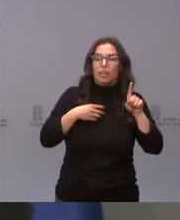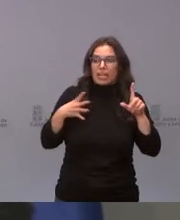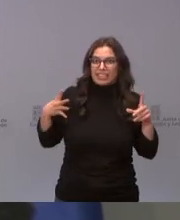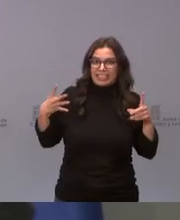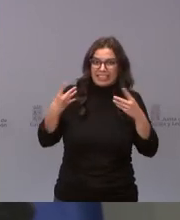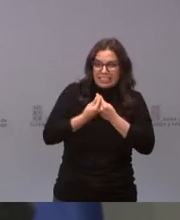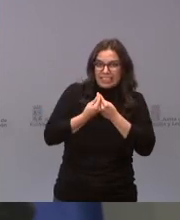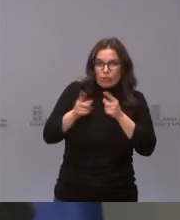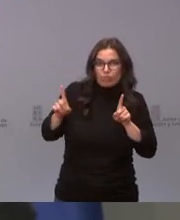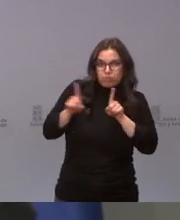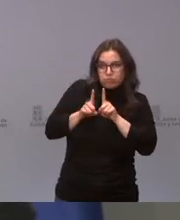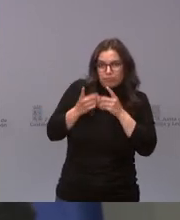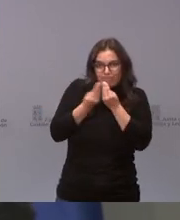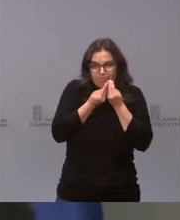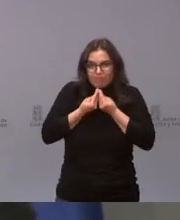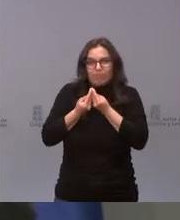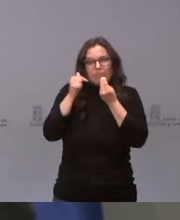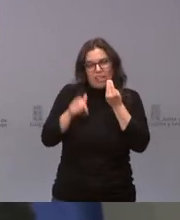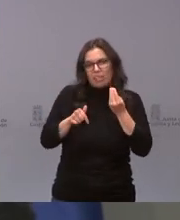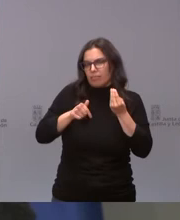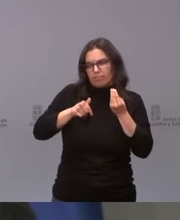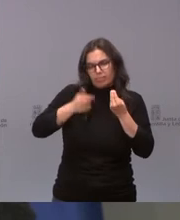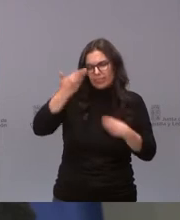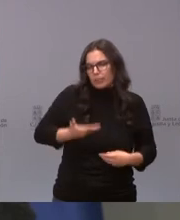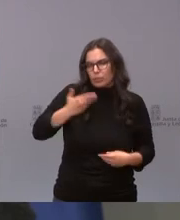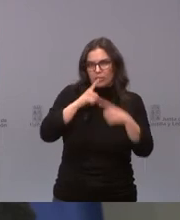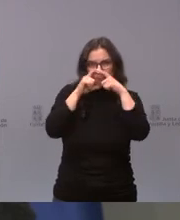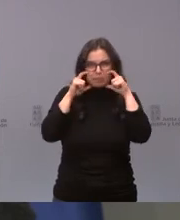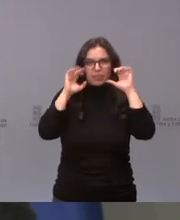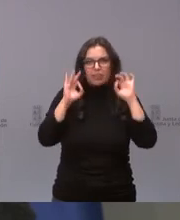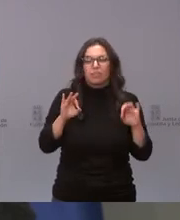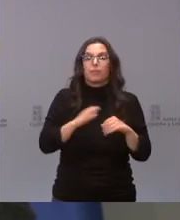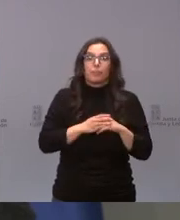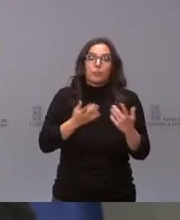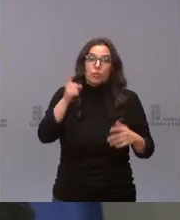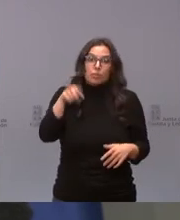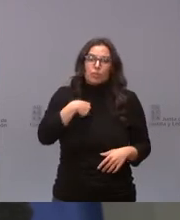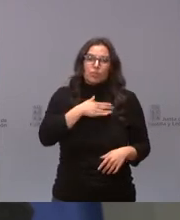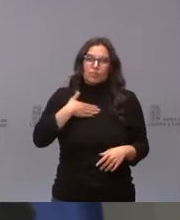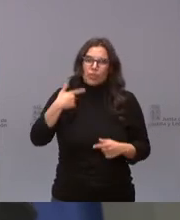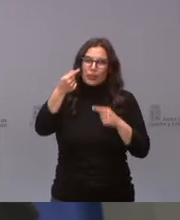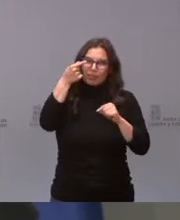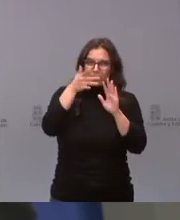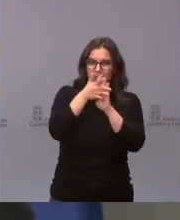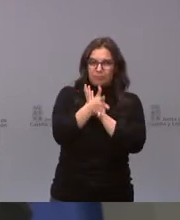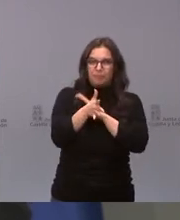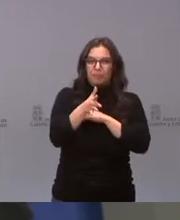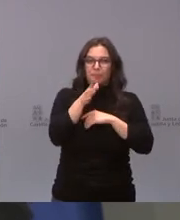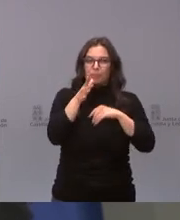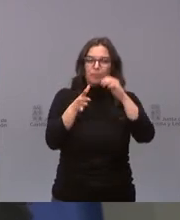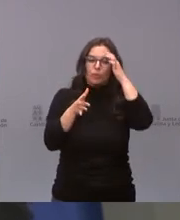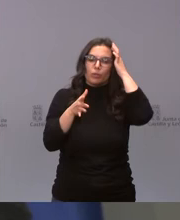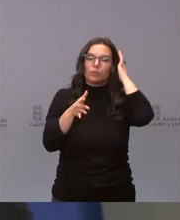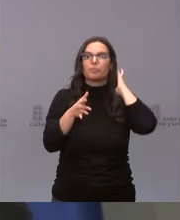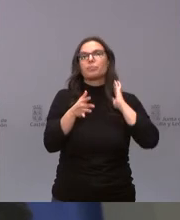aglomeraciones, cosas que hemos visto estos días. Pero también quiero precisar una cosa. Lo